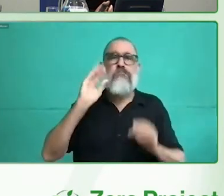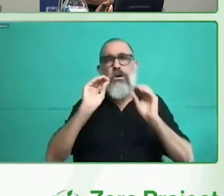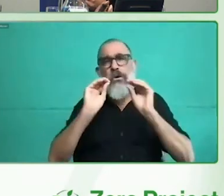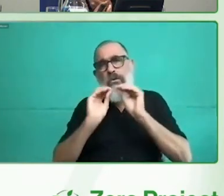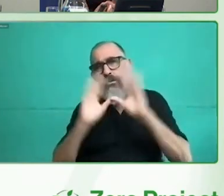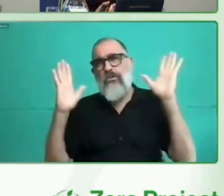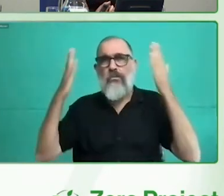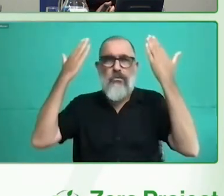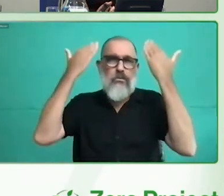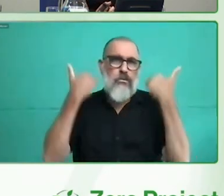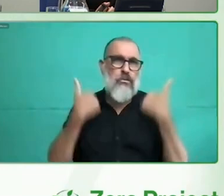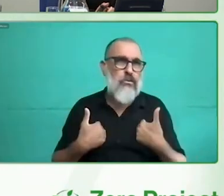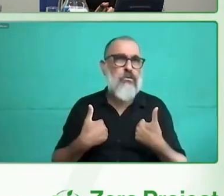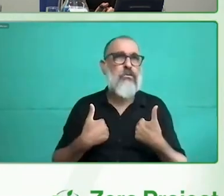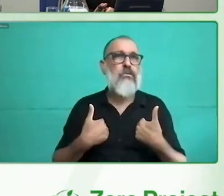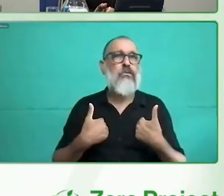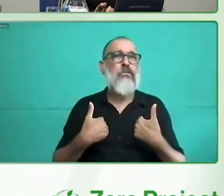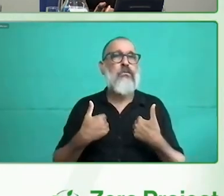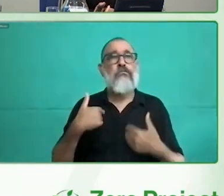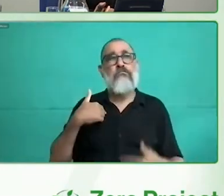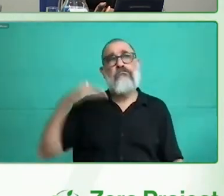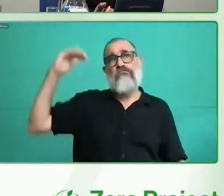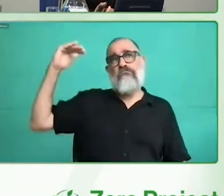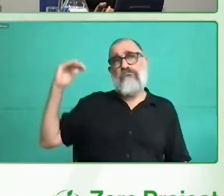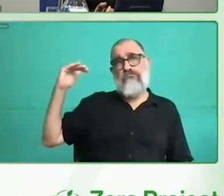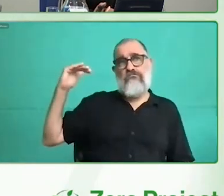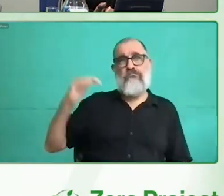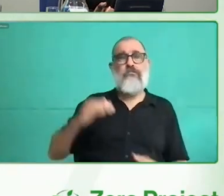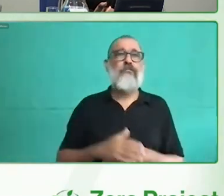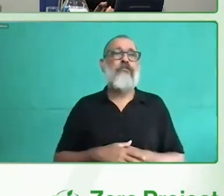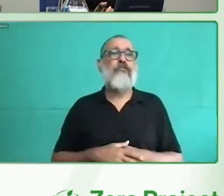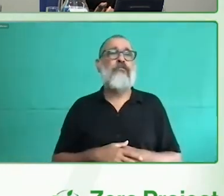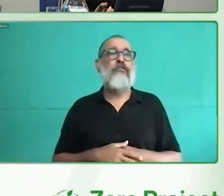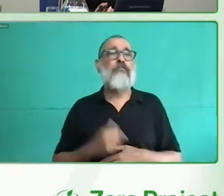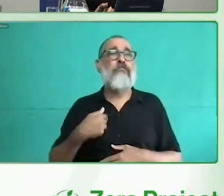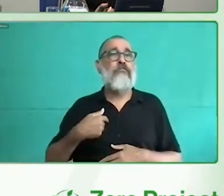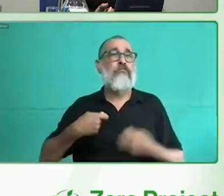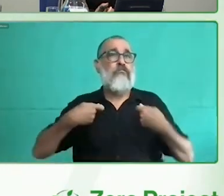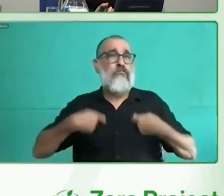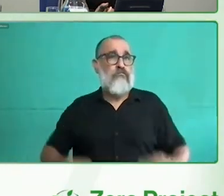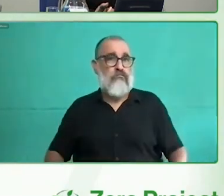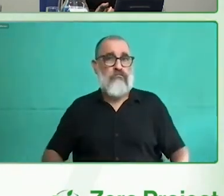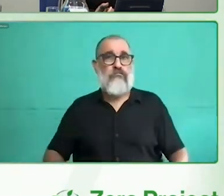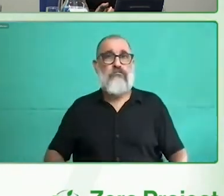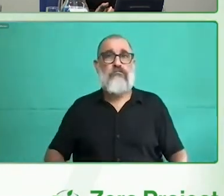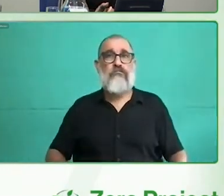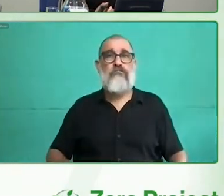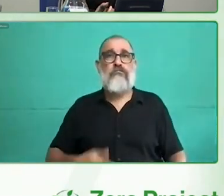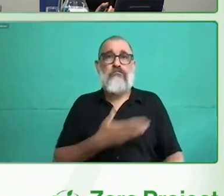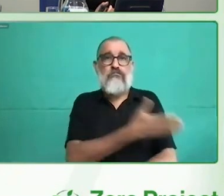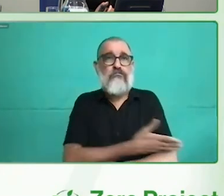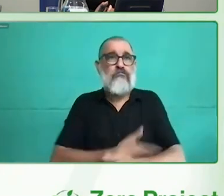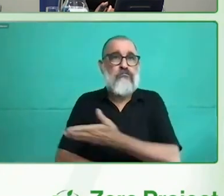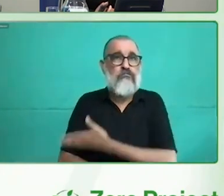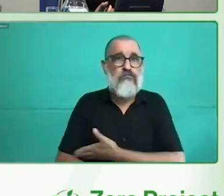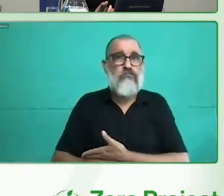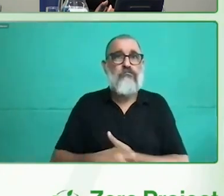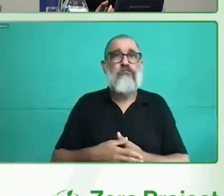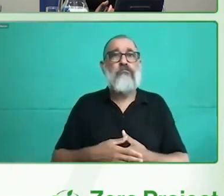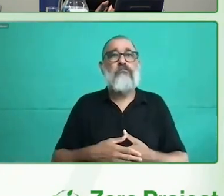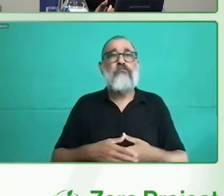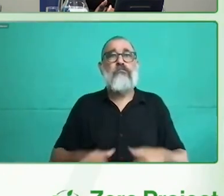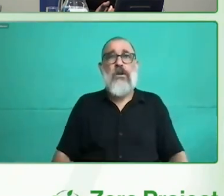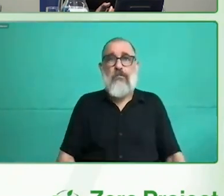me visto hoy con una blusa y pantalones negros, y aquí estoy acompañada con mis compañeras